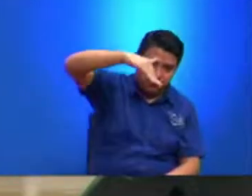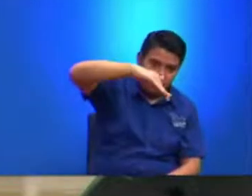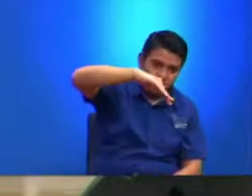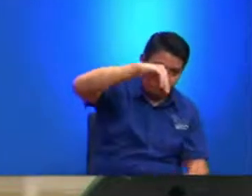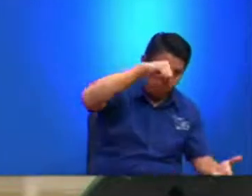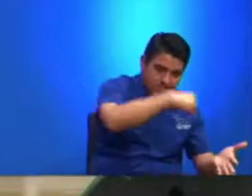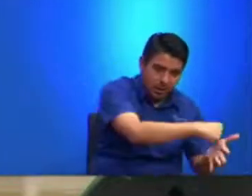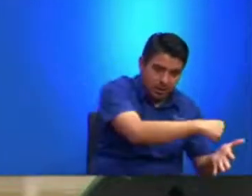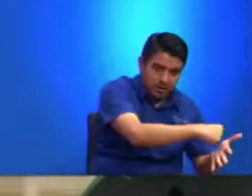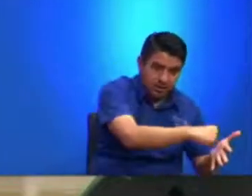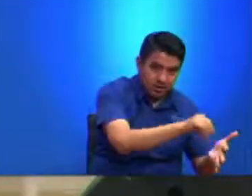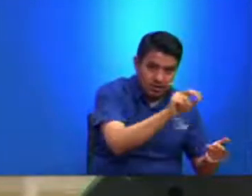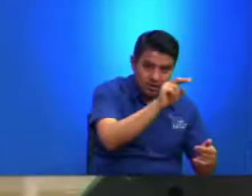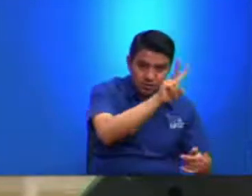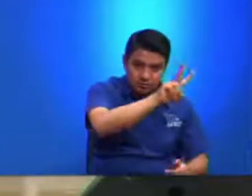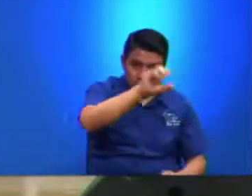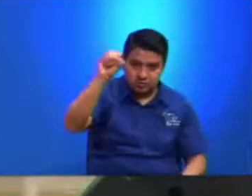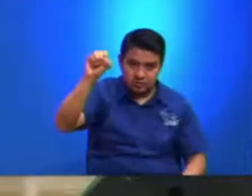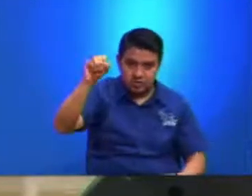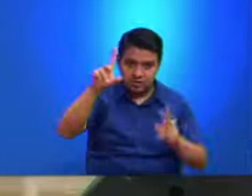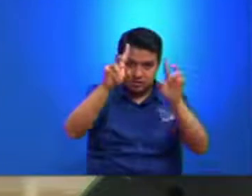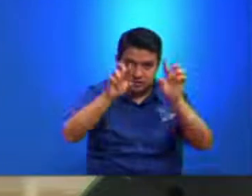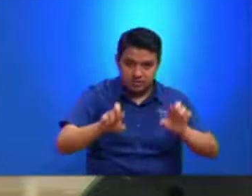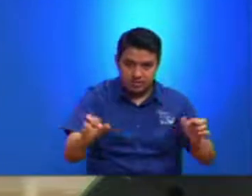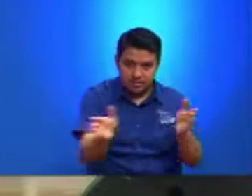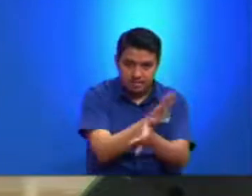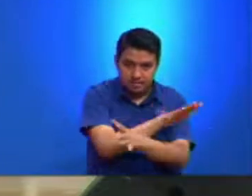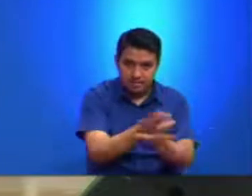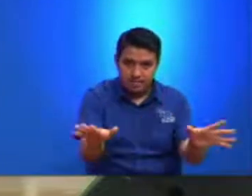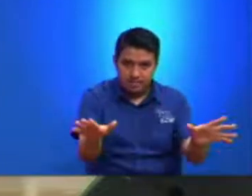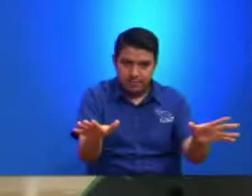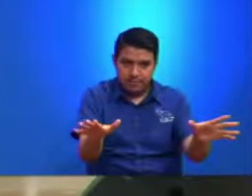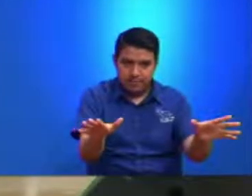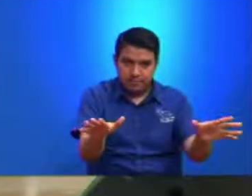Y más de 200 personas se murieron.